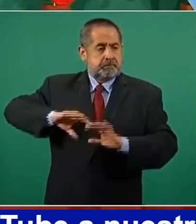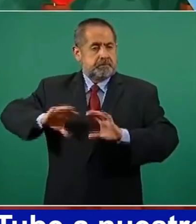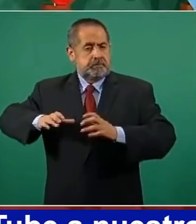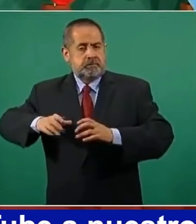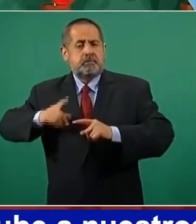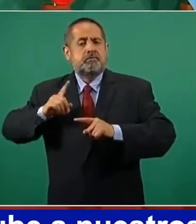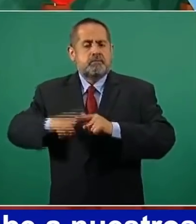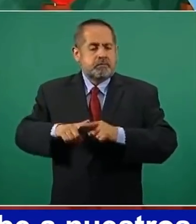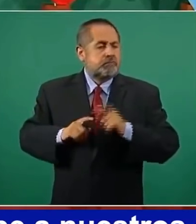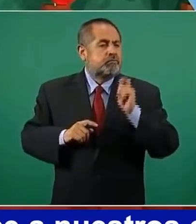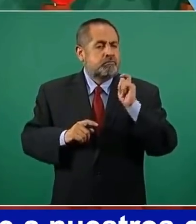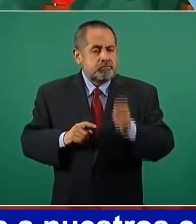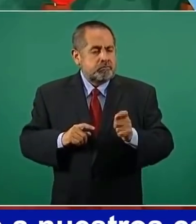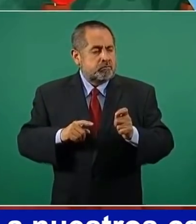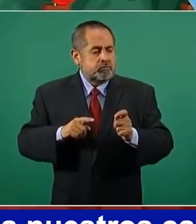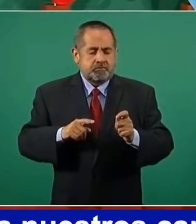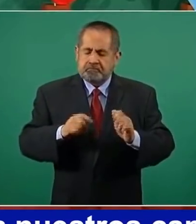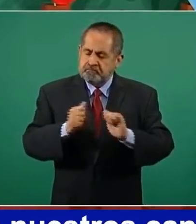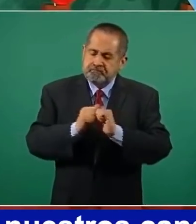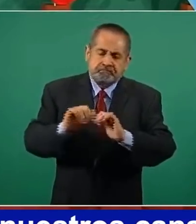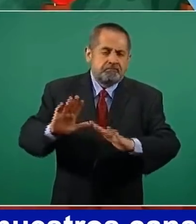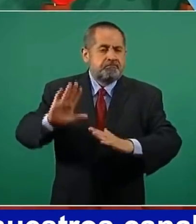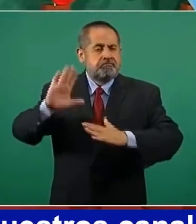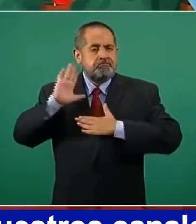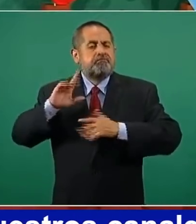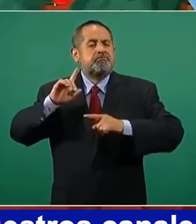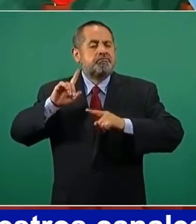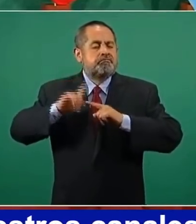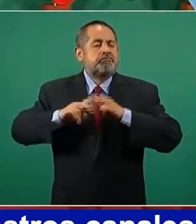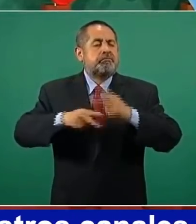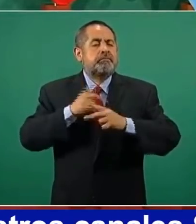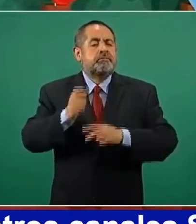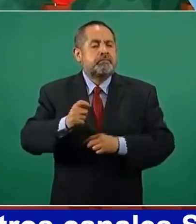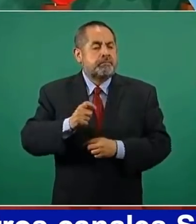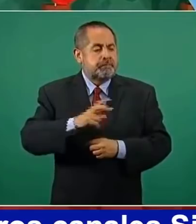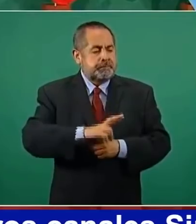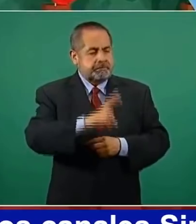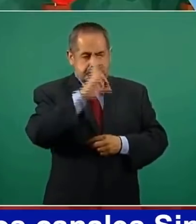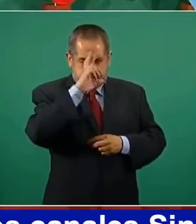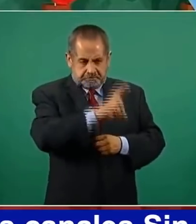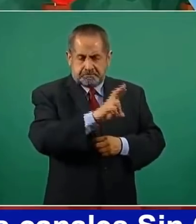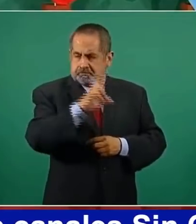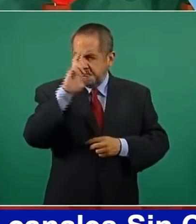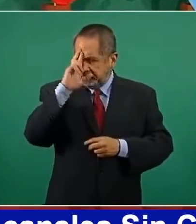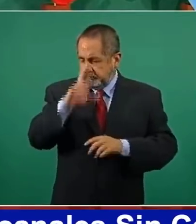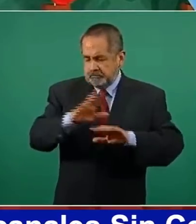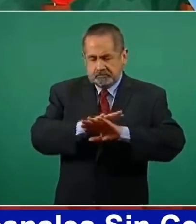el indeclinable compromiso de respetar y